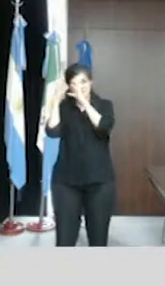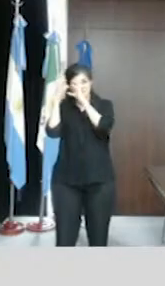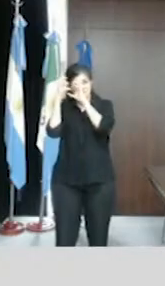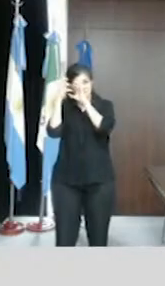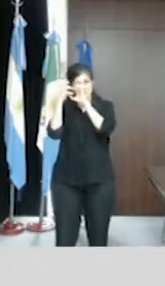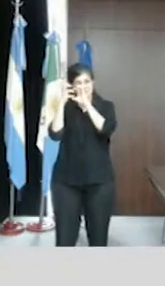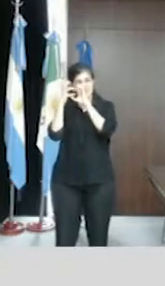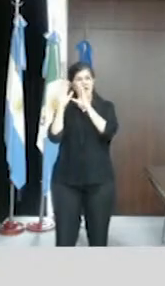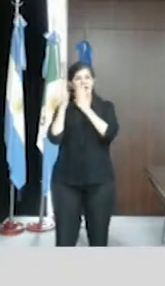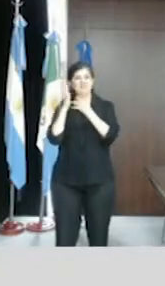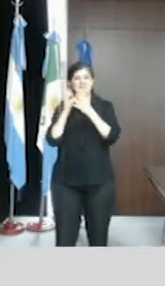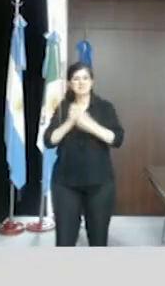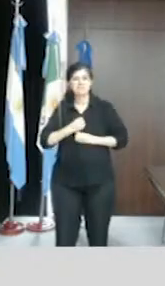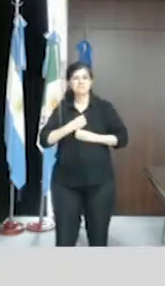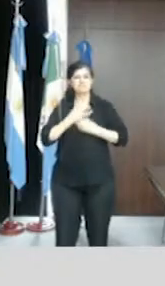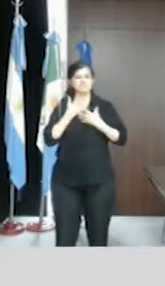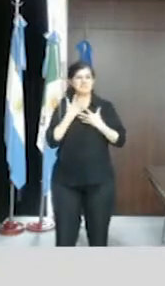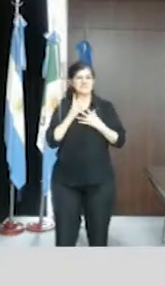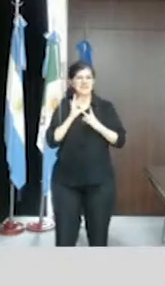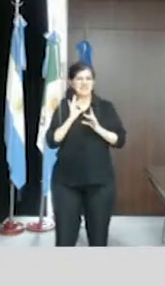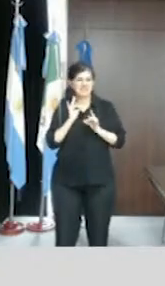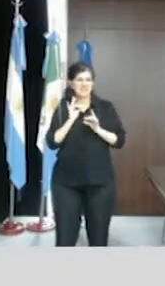cuesta expresarlo, porque quizás haga un